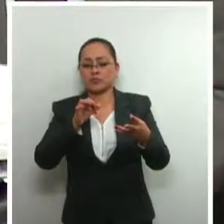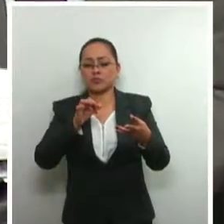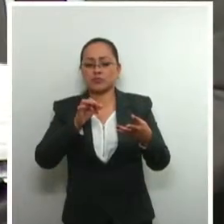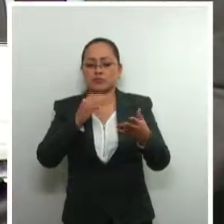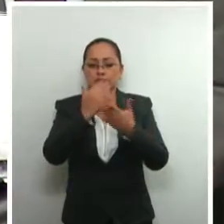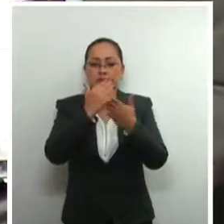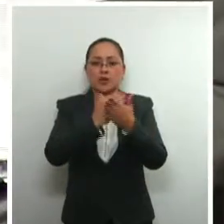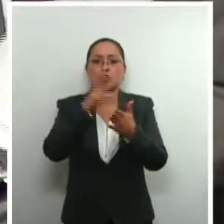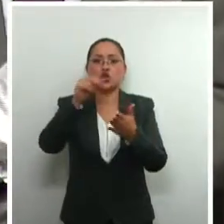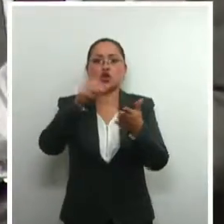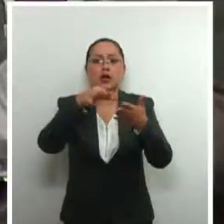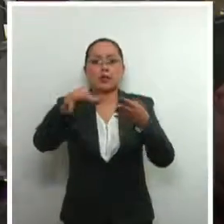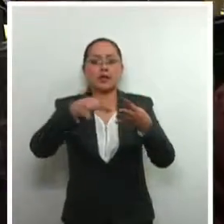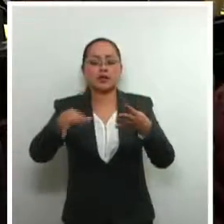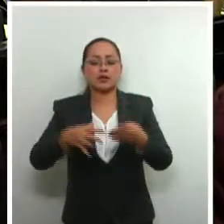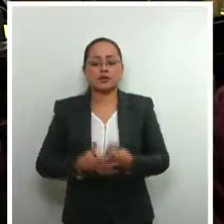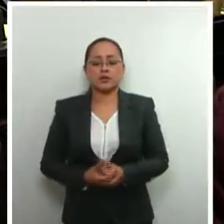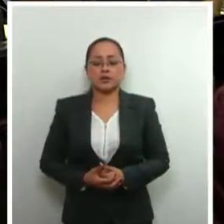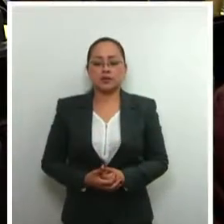apartados.